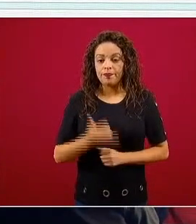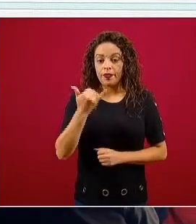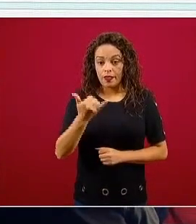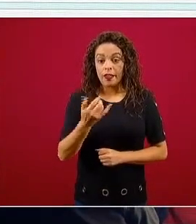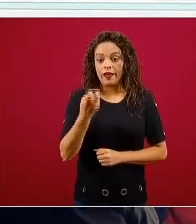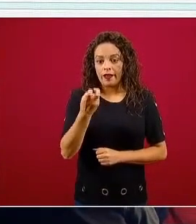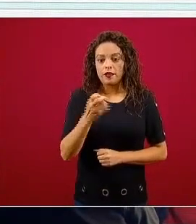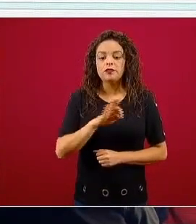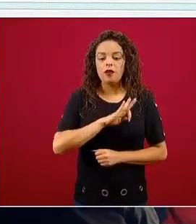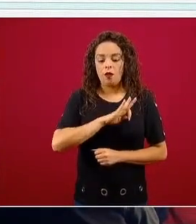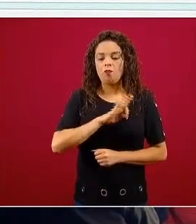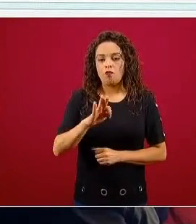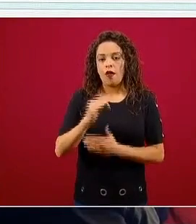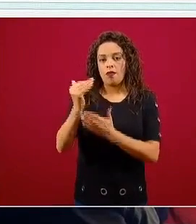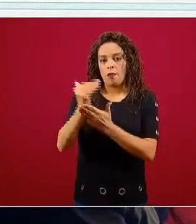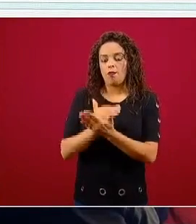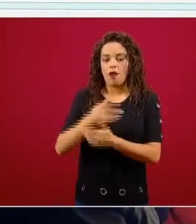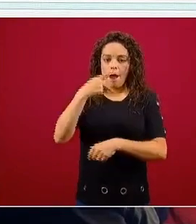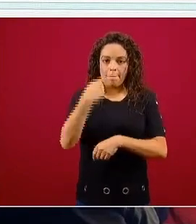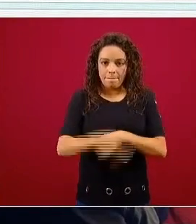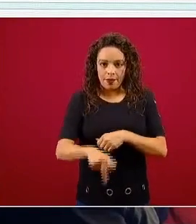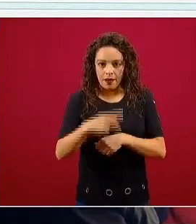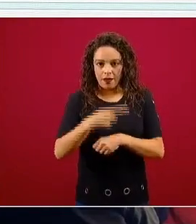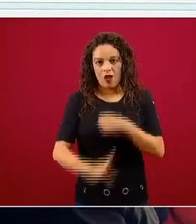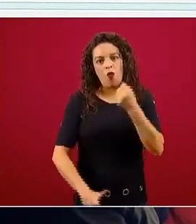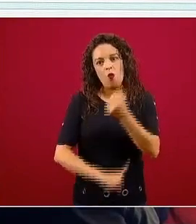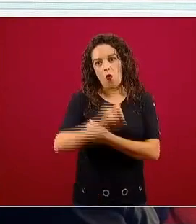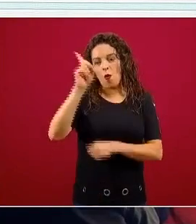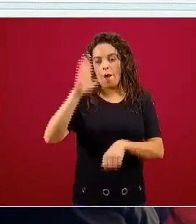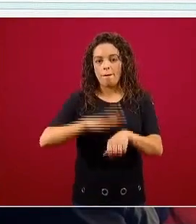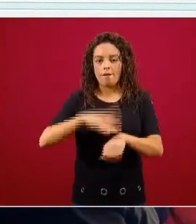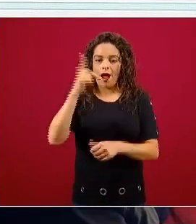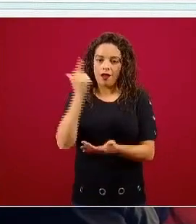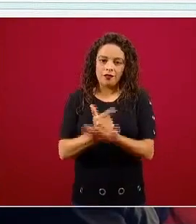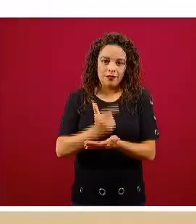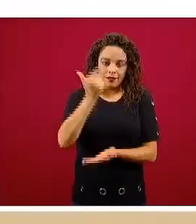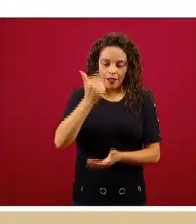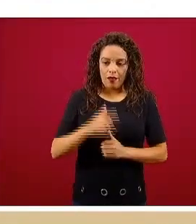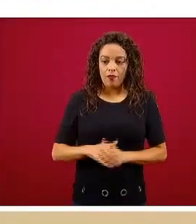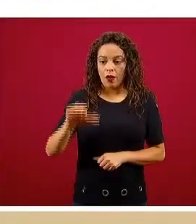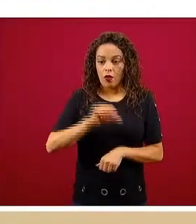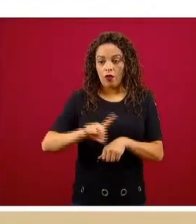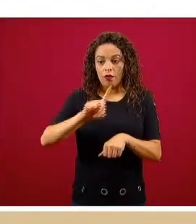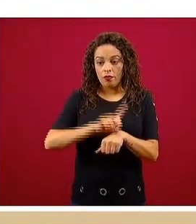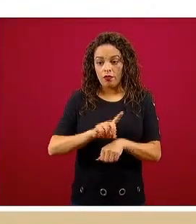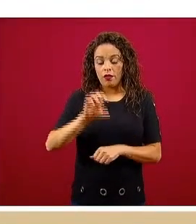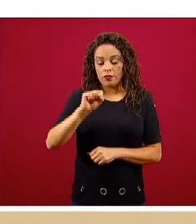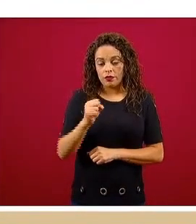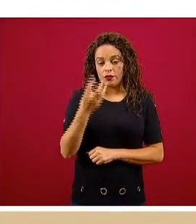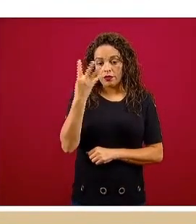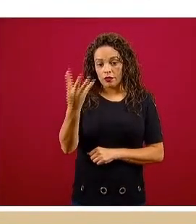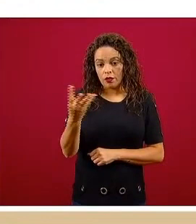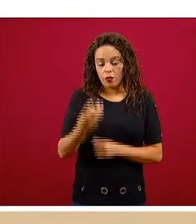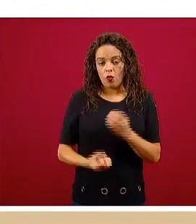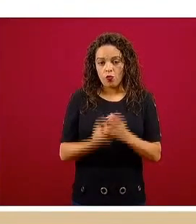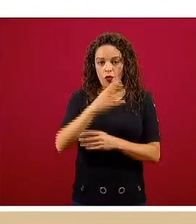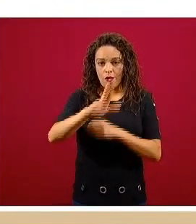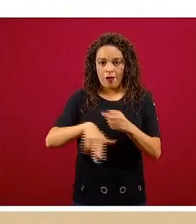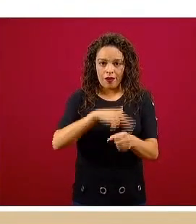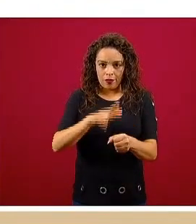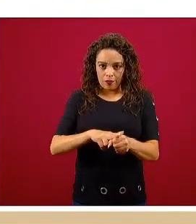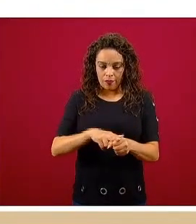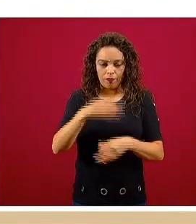mitigar sus consecuencias, sus complicaciones. Estamos en el día 64 de la nueva normalidad, que también, como saben,